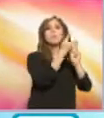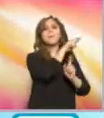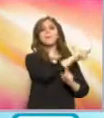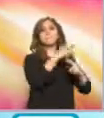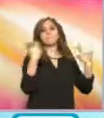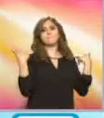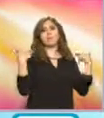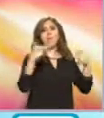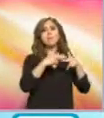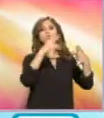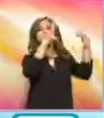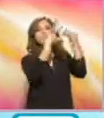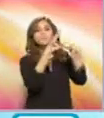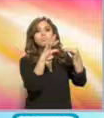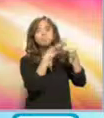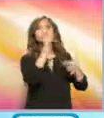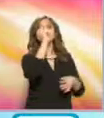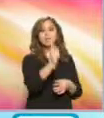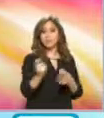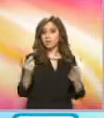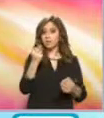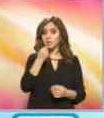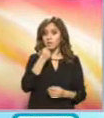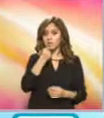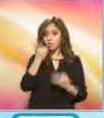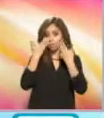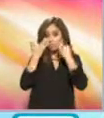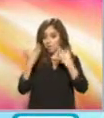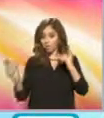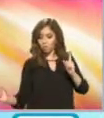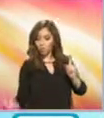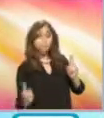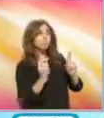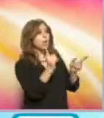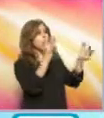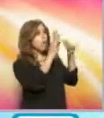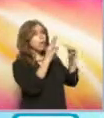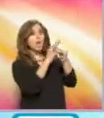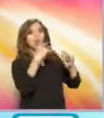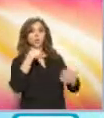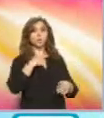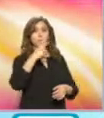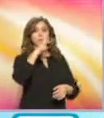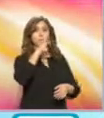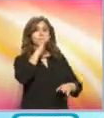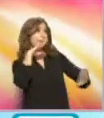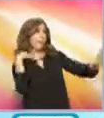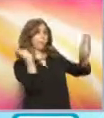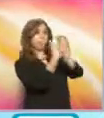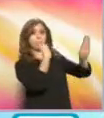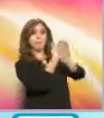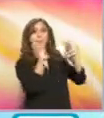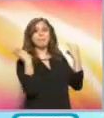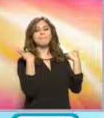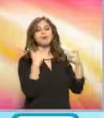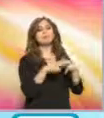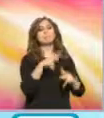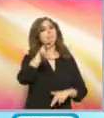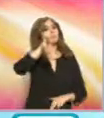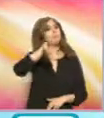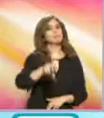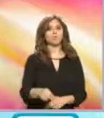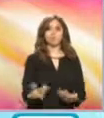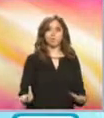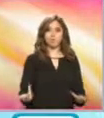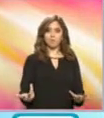nunca quites esa figura de autoridad y de respeto que el niño tiene que tener. Y también, dale el beneficio de la duda. O